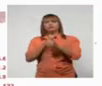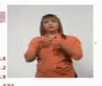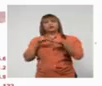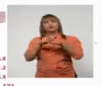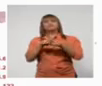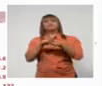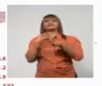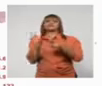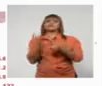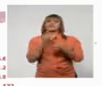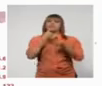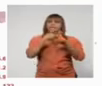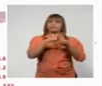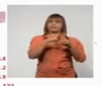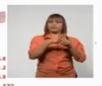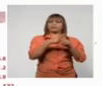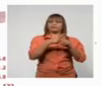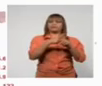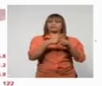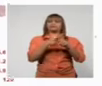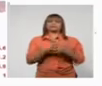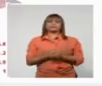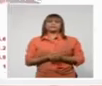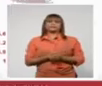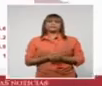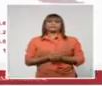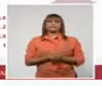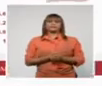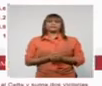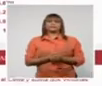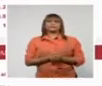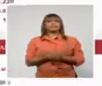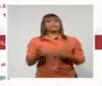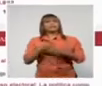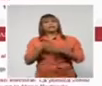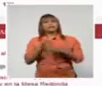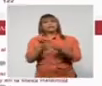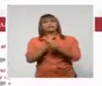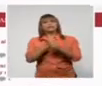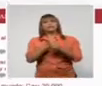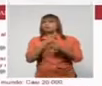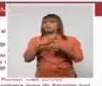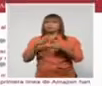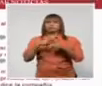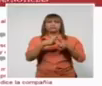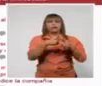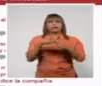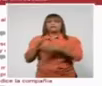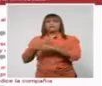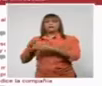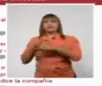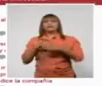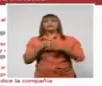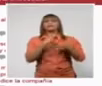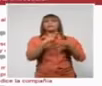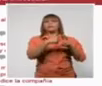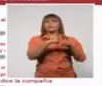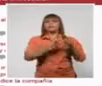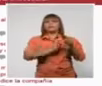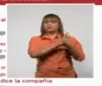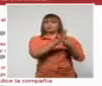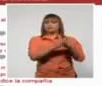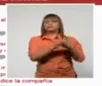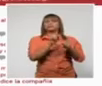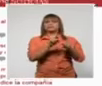durante esta última semana. Varias de las personas que laboran en la Casa Blanca dieron positivo a la enfermedad y también el presidente de